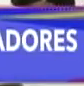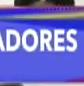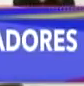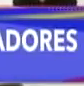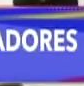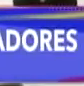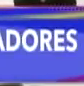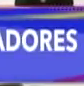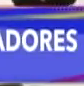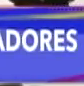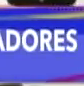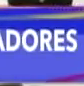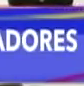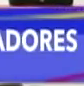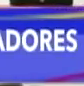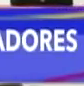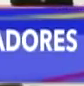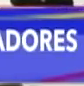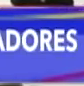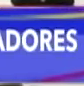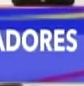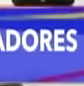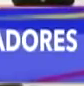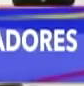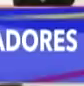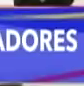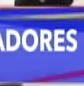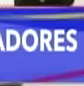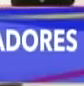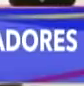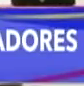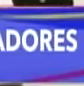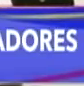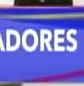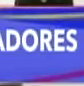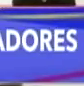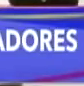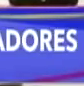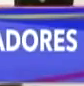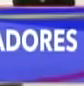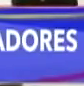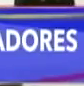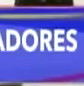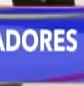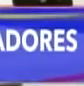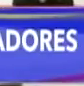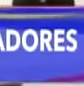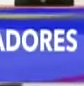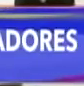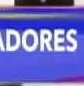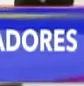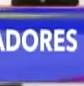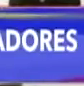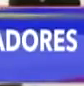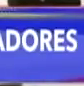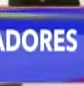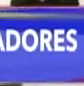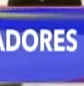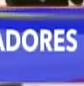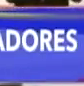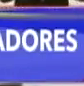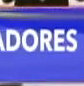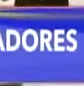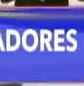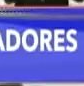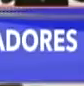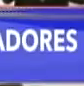constituyente. Se eligió la constituyente y llegó la paz. Y la paz se va a mantener. Guarimbas en Venezuela